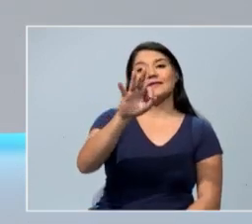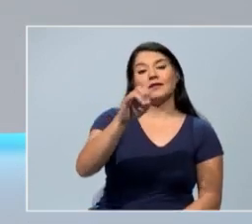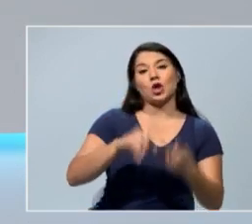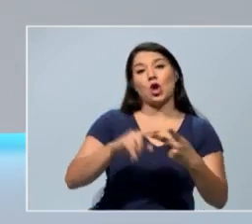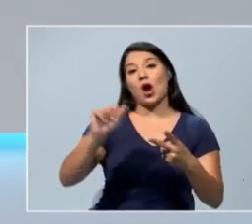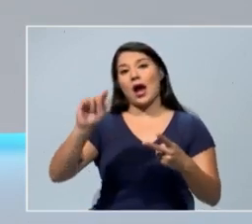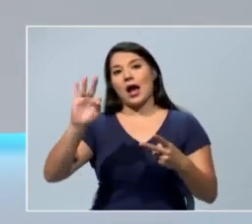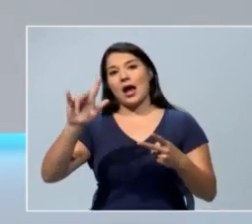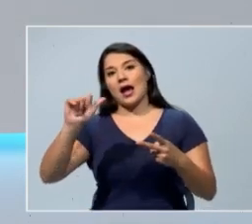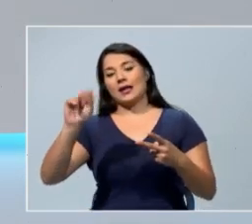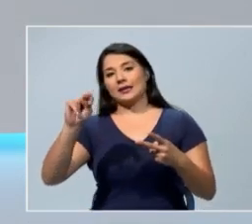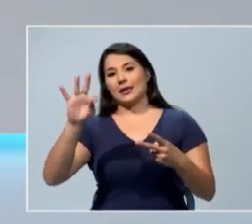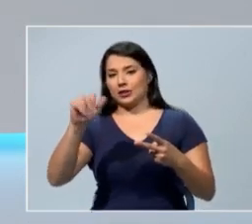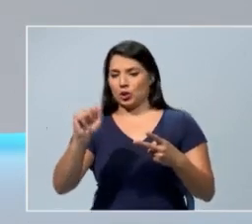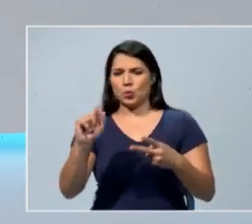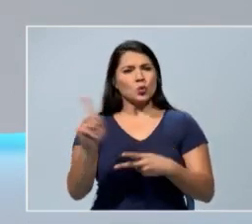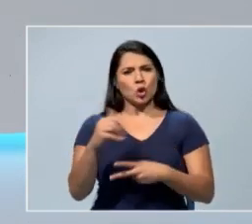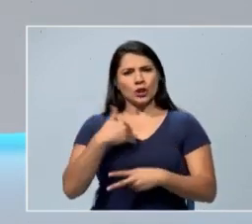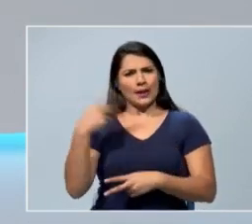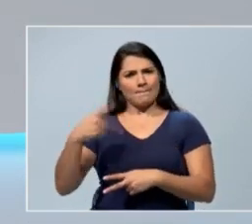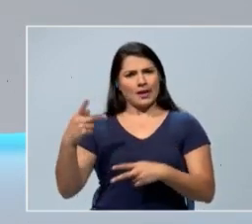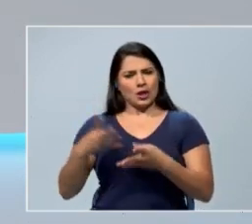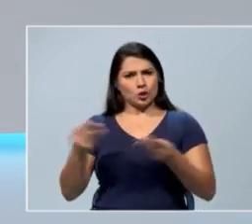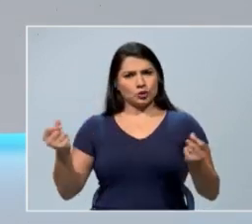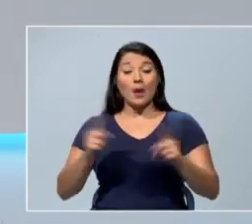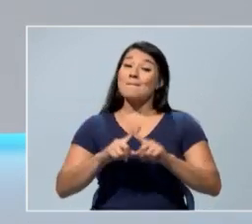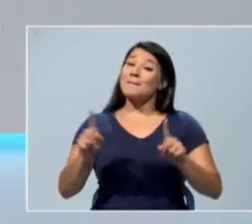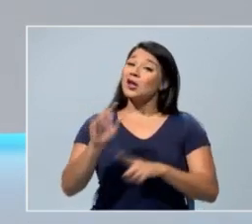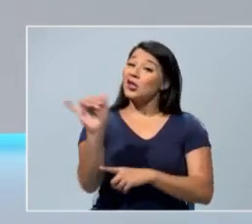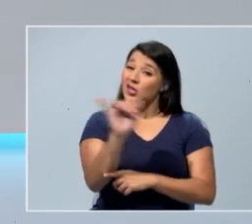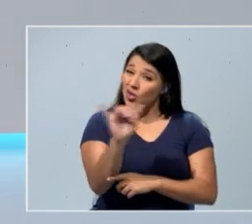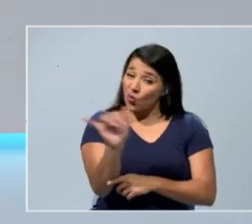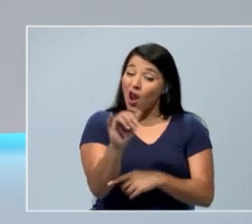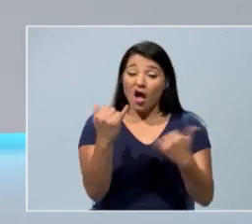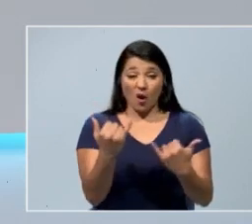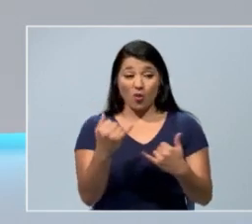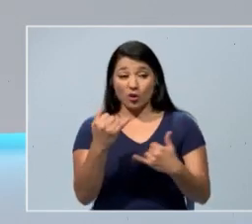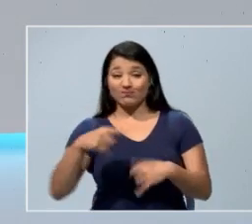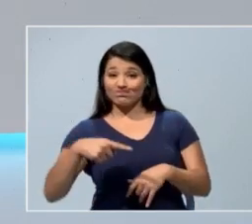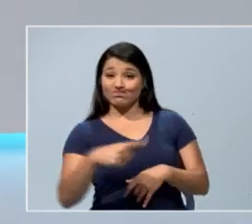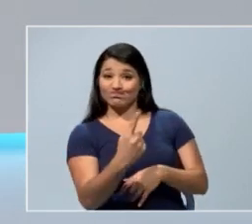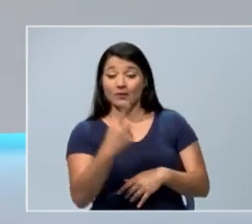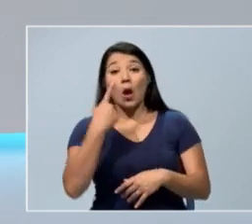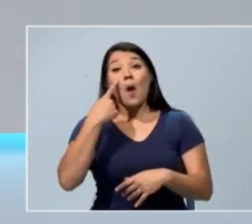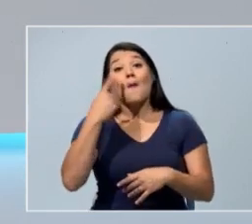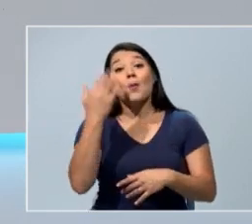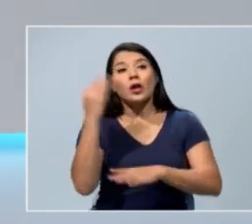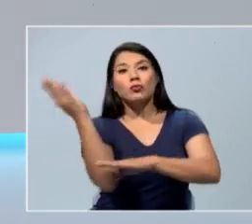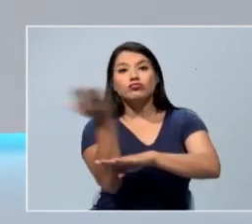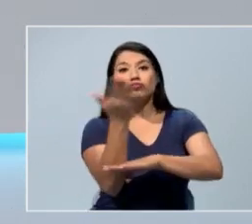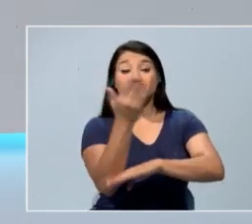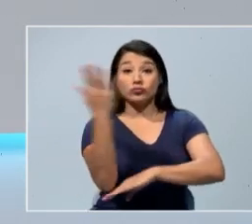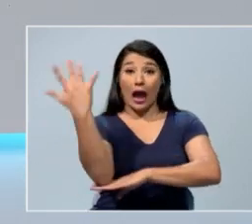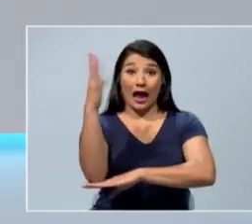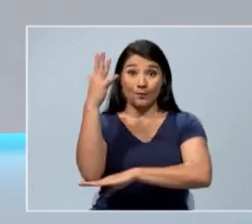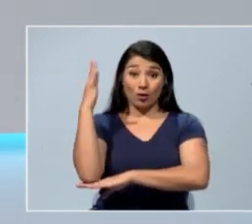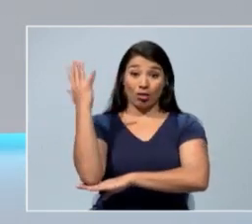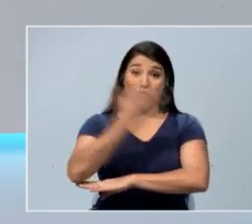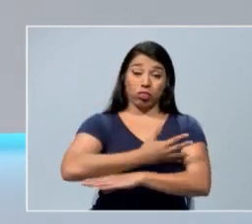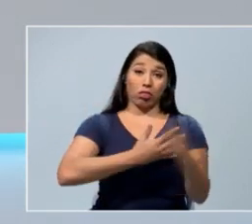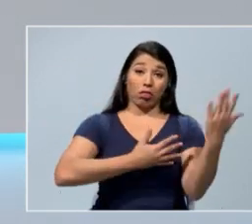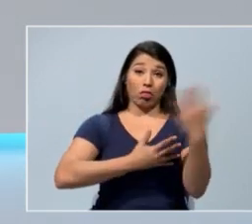peligro de extinción, pero al igual que todas las especies, está siendo amenazada por la deforestación y la caza. Esta es la especie que